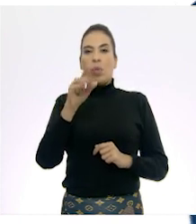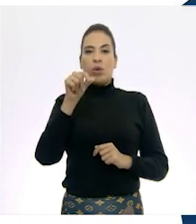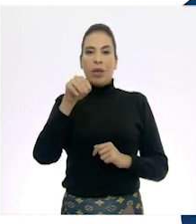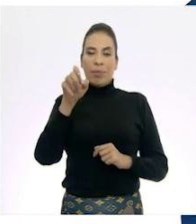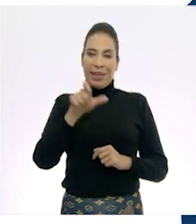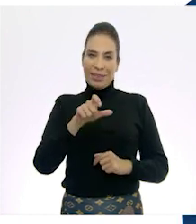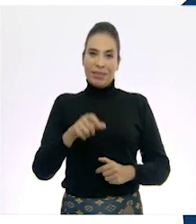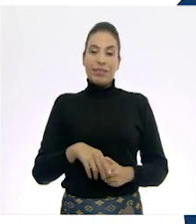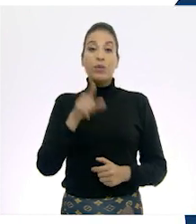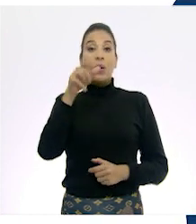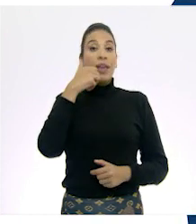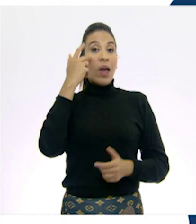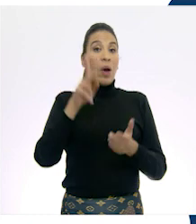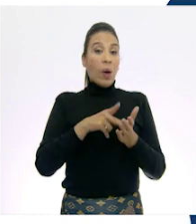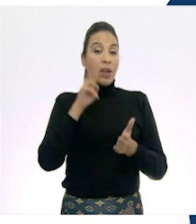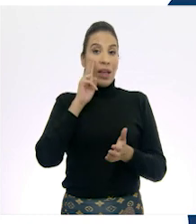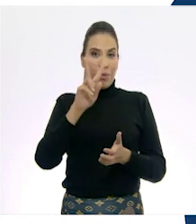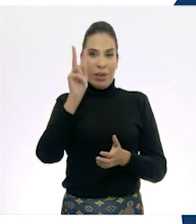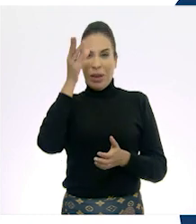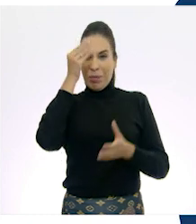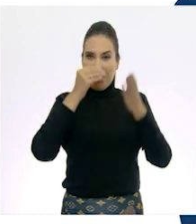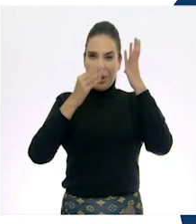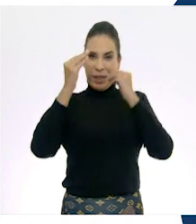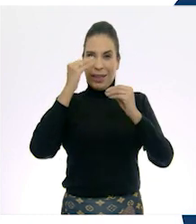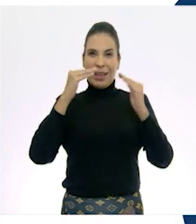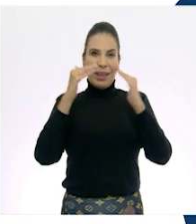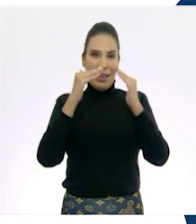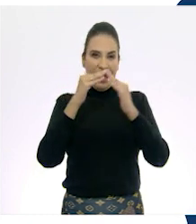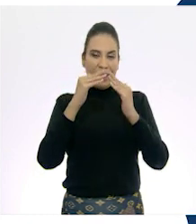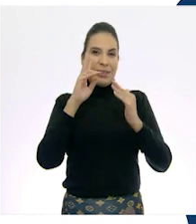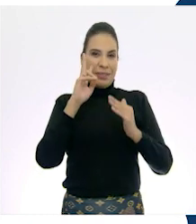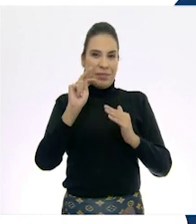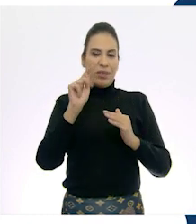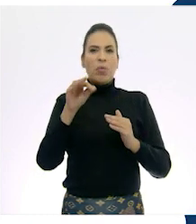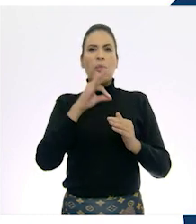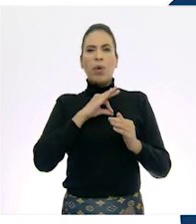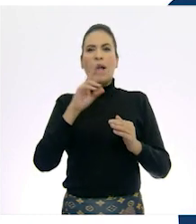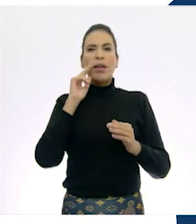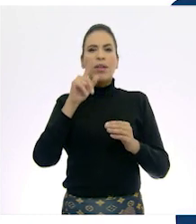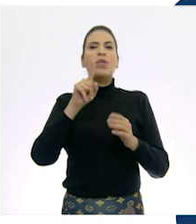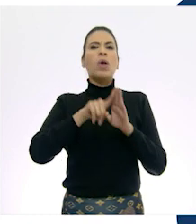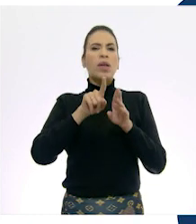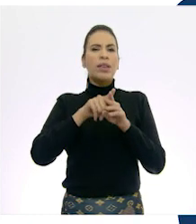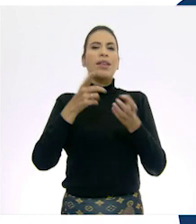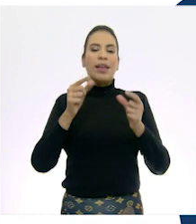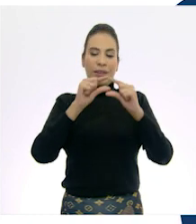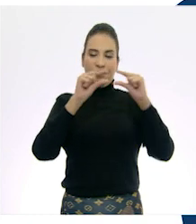conaliteg.cep.gov.mx. Si quieres volver a ver los programas de Aprende en Casa, los puedes encontrar en la